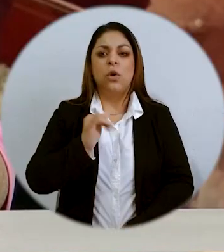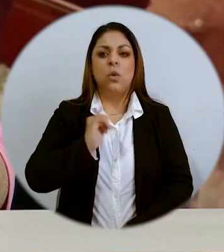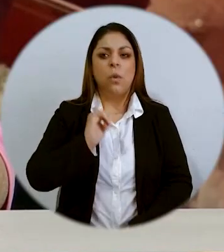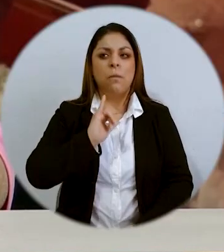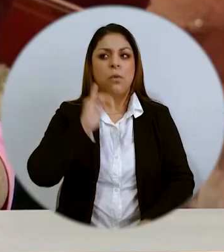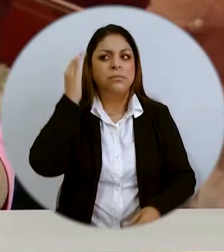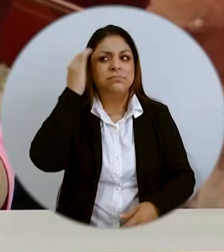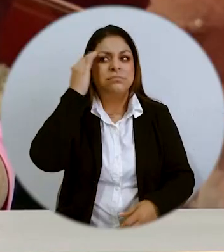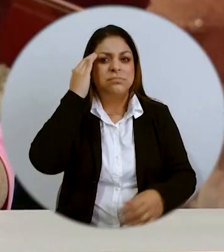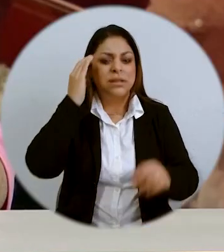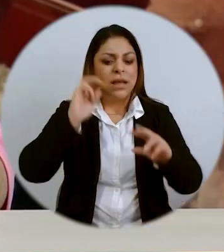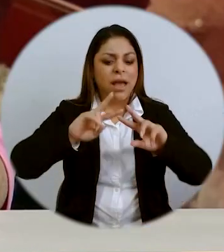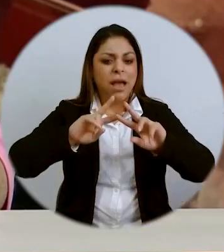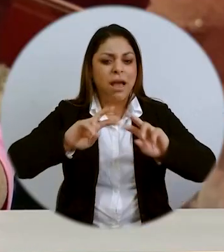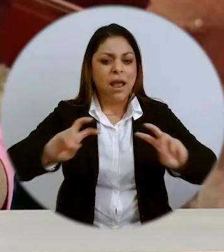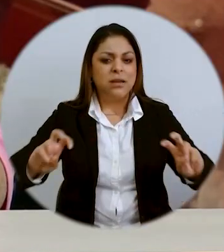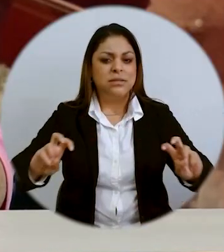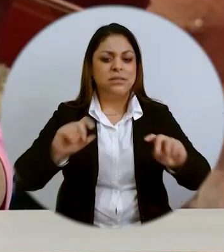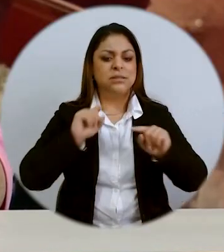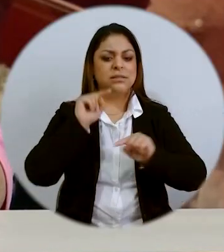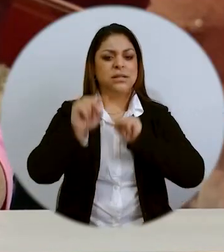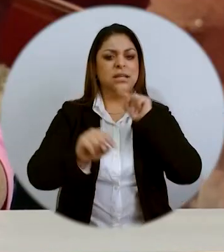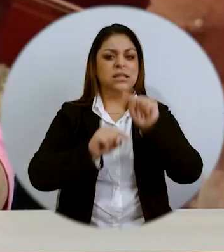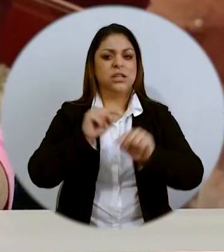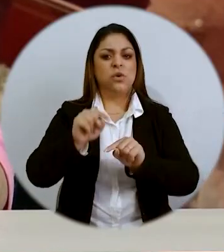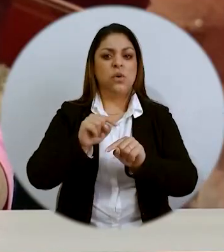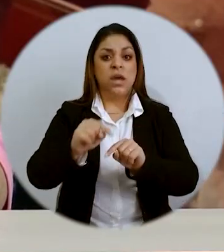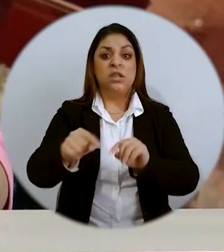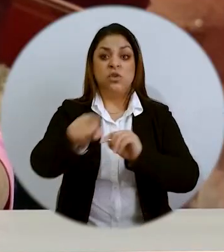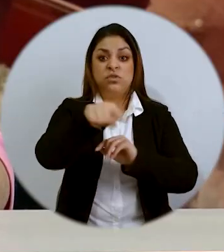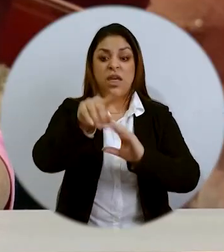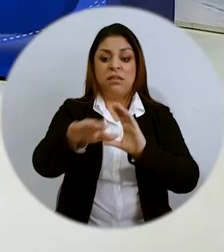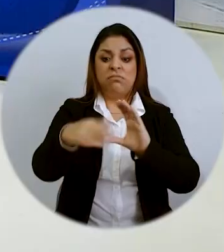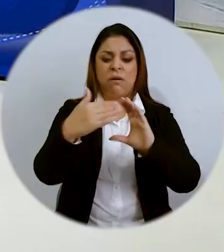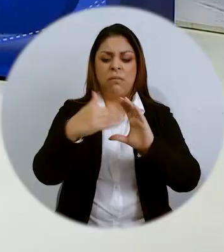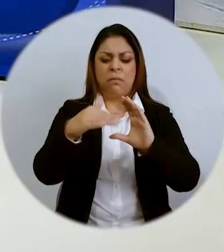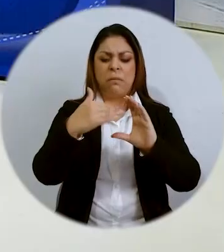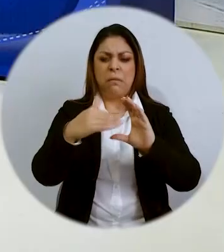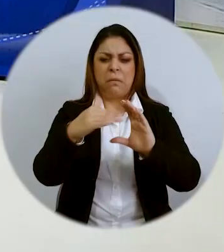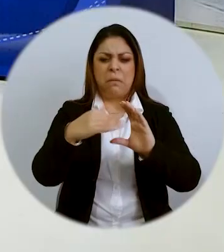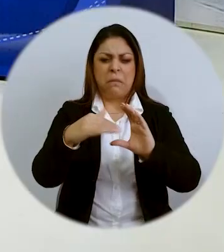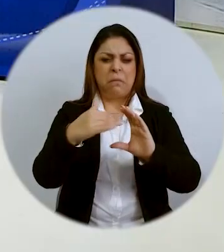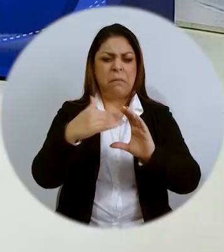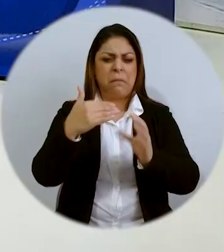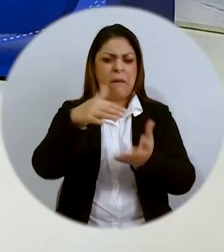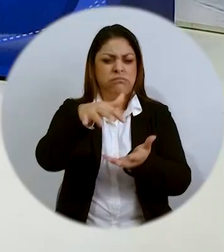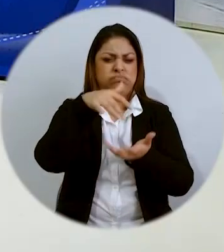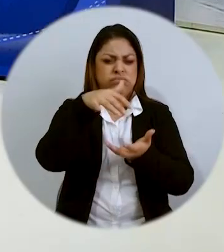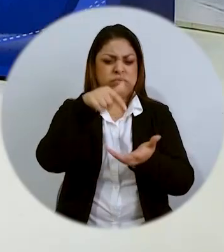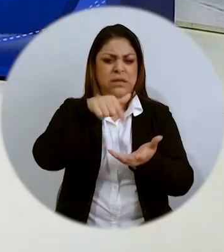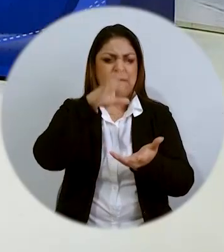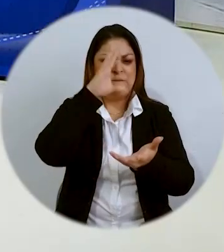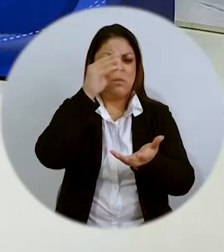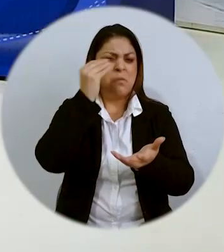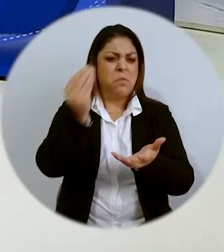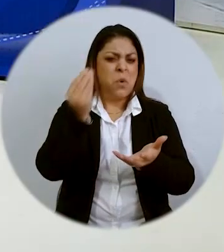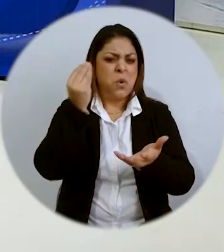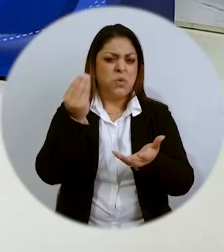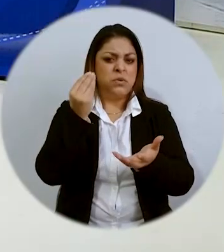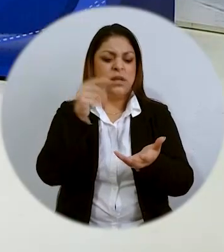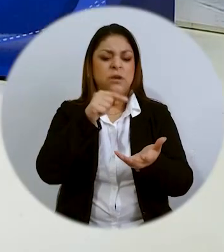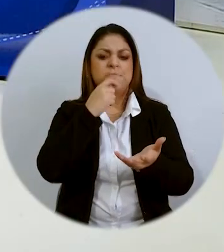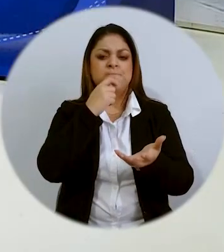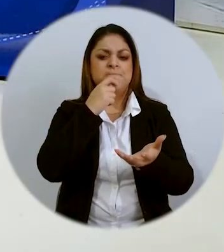la capacidad de análisis crítico de lo que recibimos, de la cantidad de información que hay.